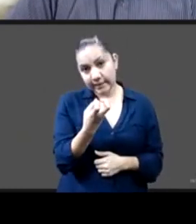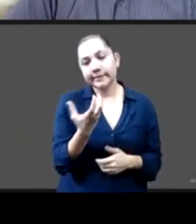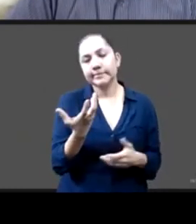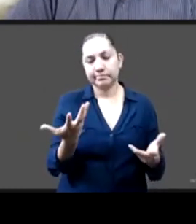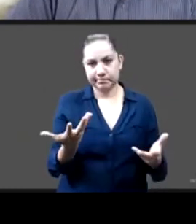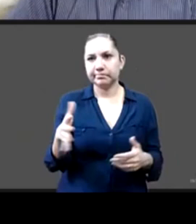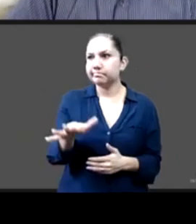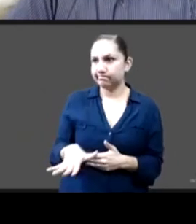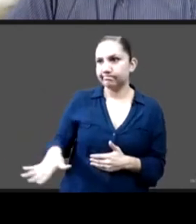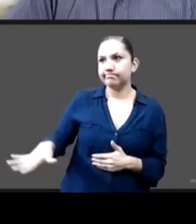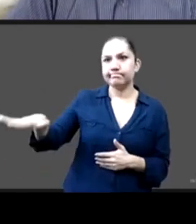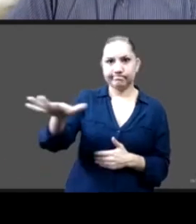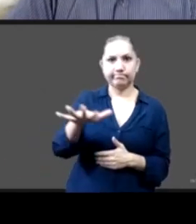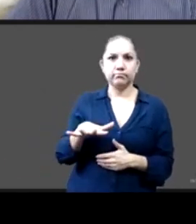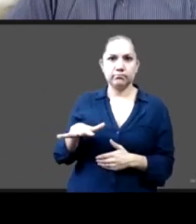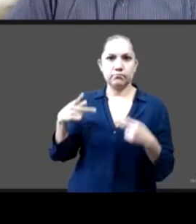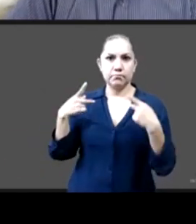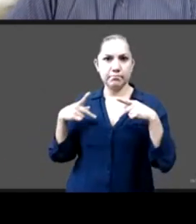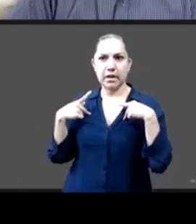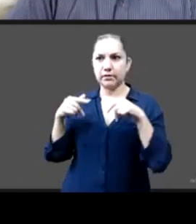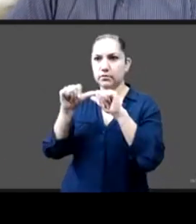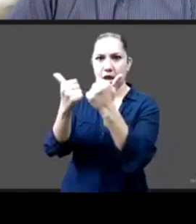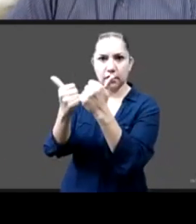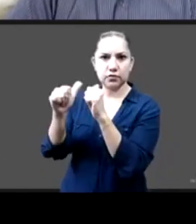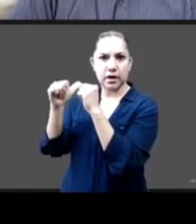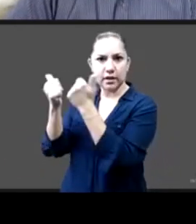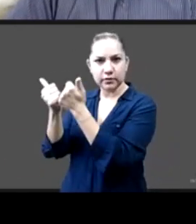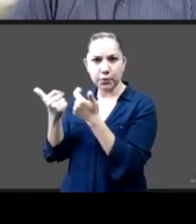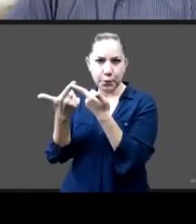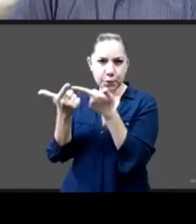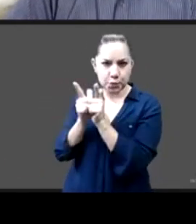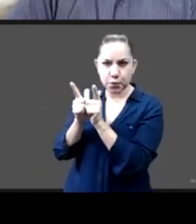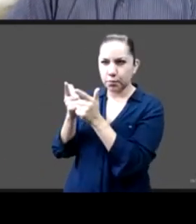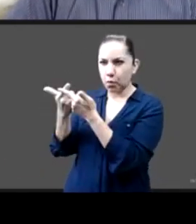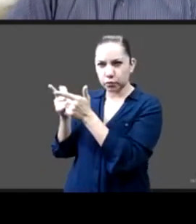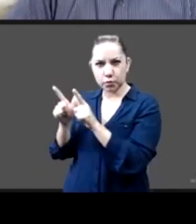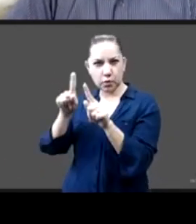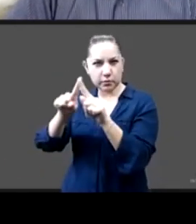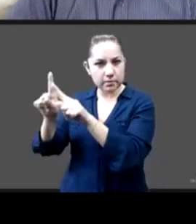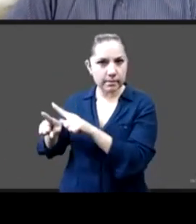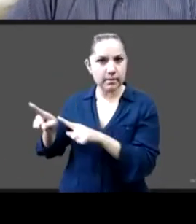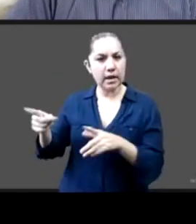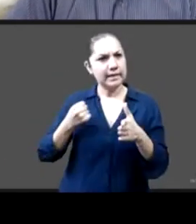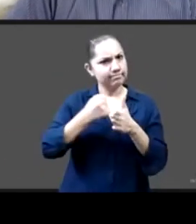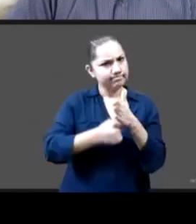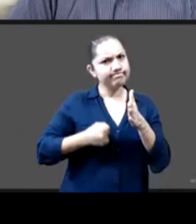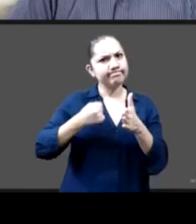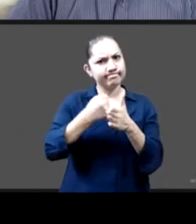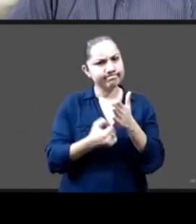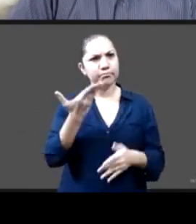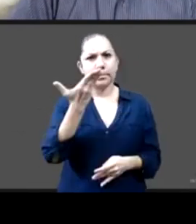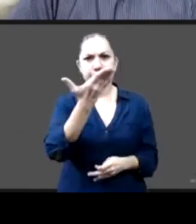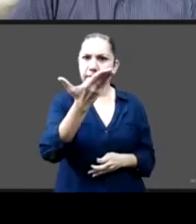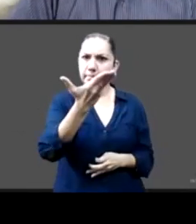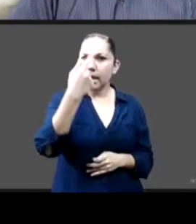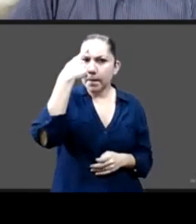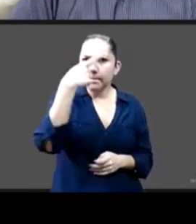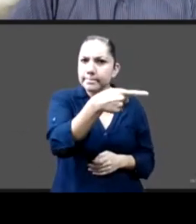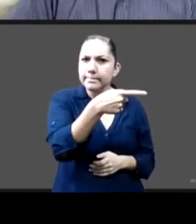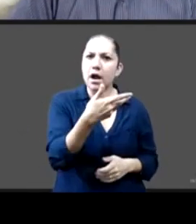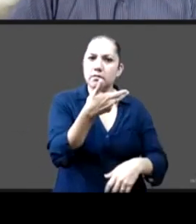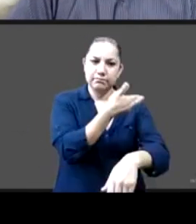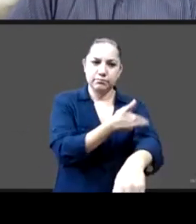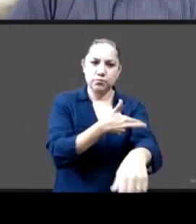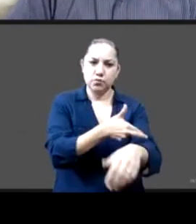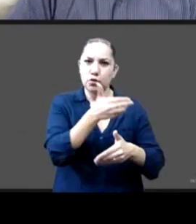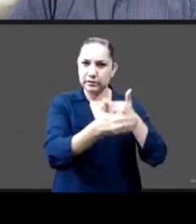civil, de cómo se hacen todos los procesos civiles como para proponer y